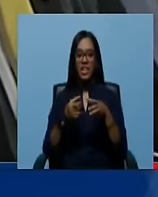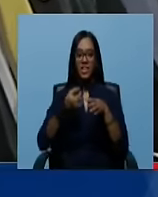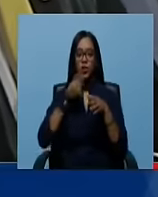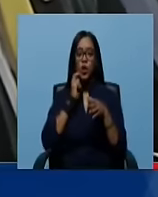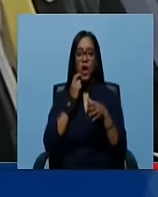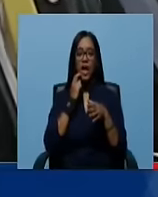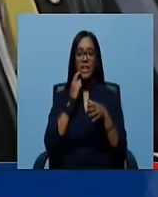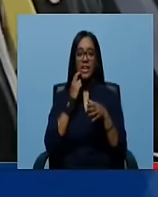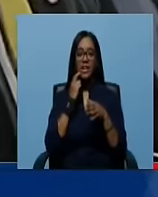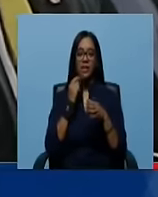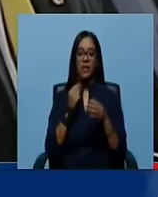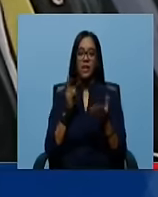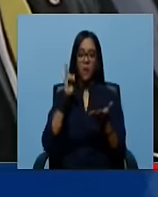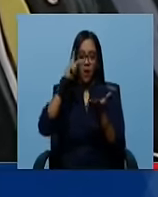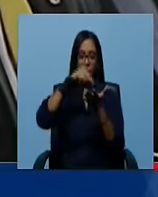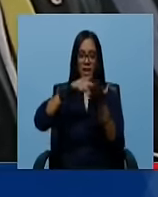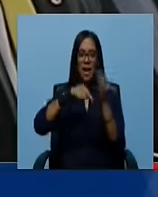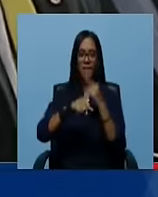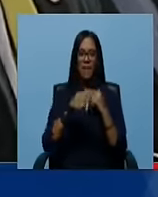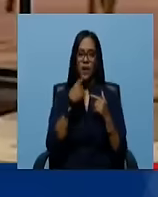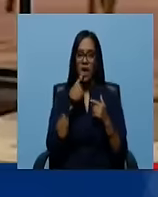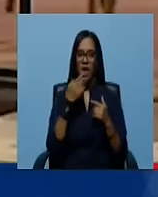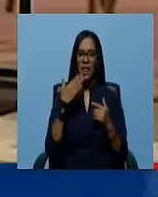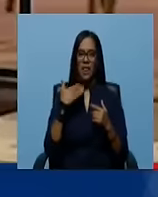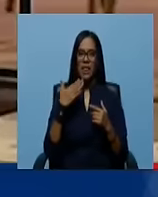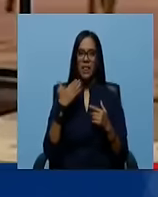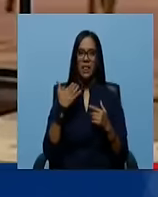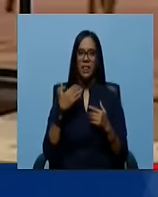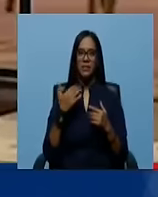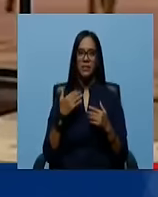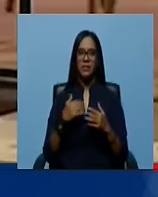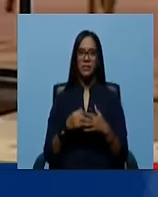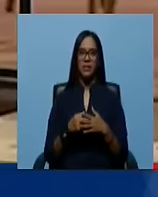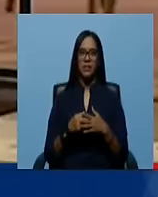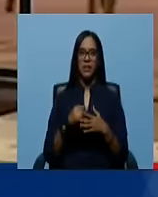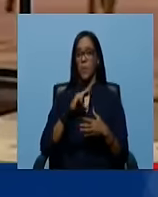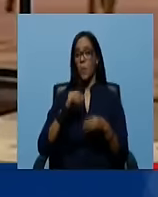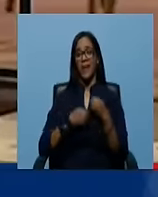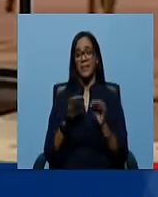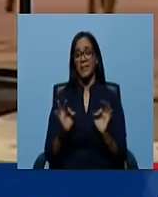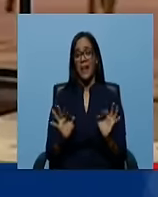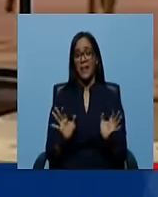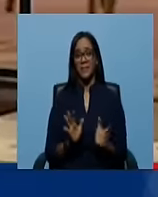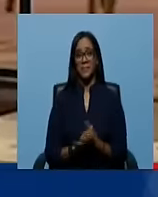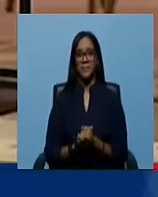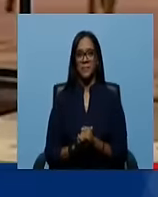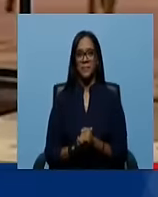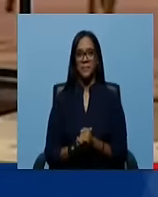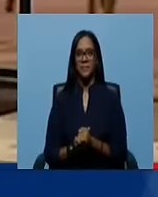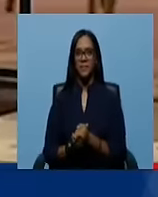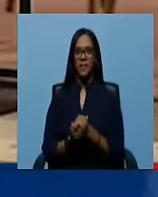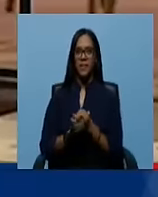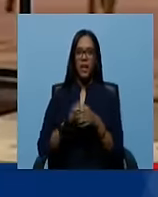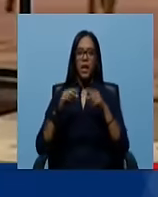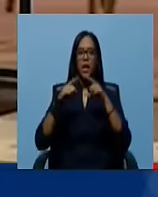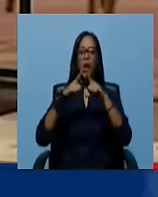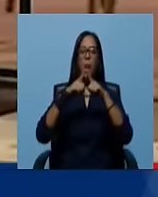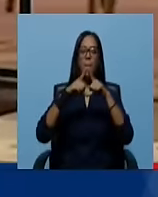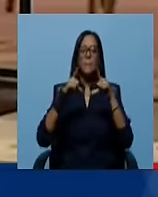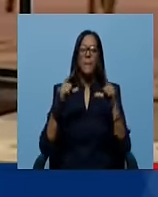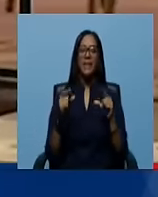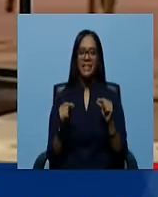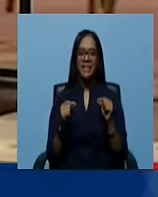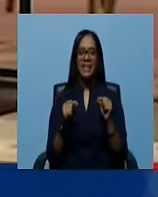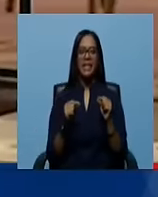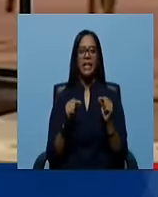y te quemas, y cuando llegas abajo ya no puedes hacer más nada. Los pastelitos merideños, los pastelitos